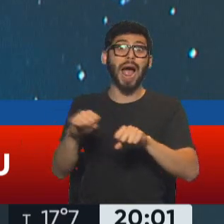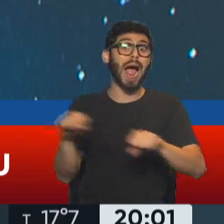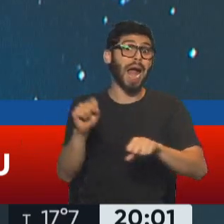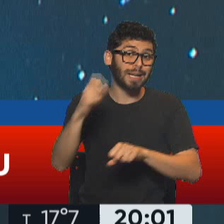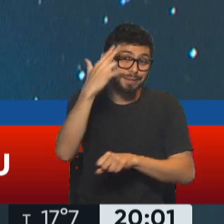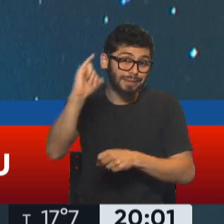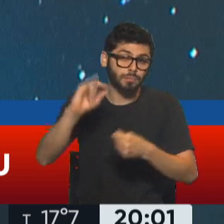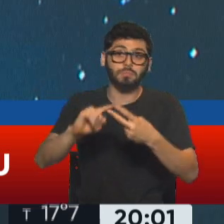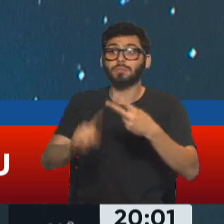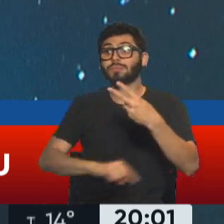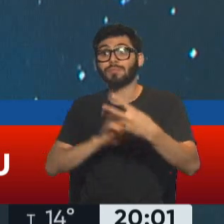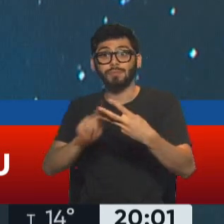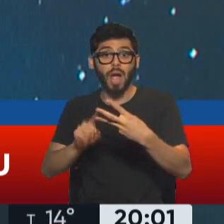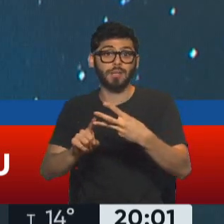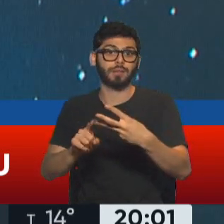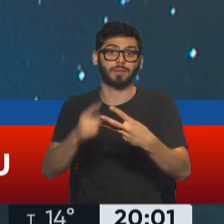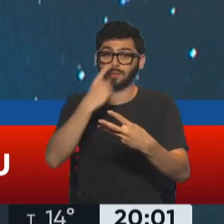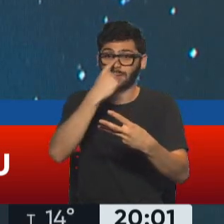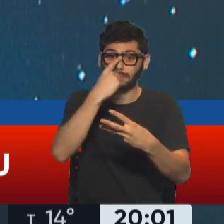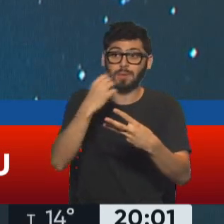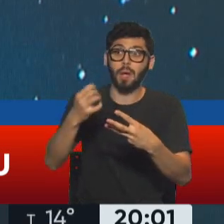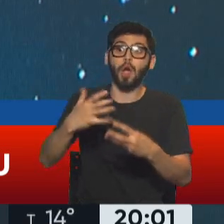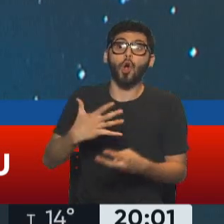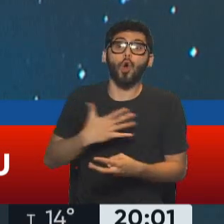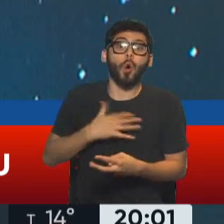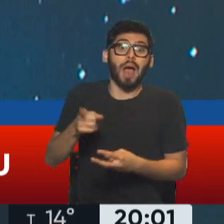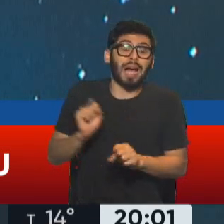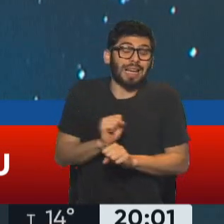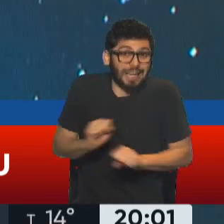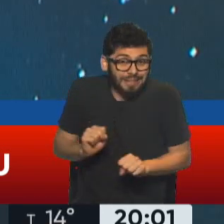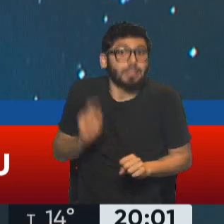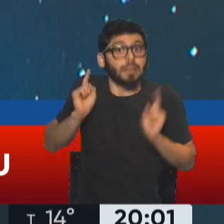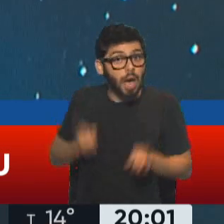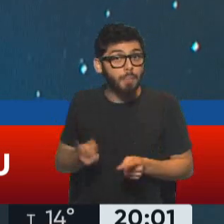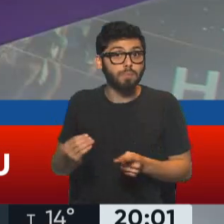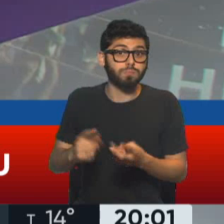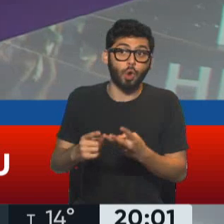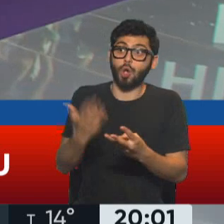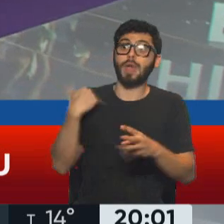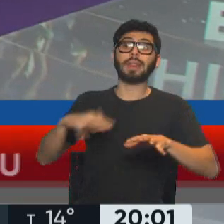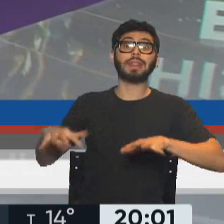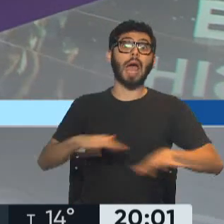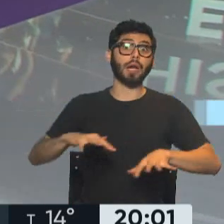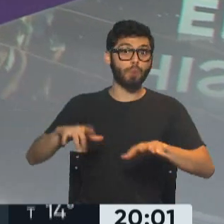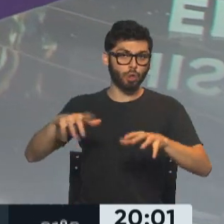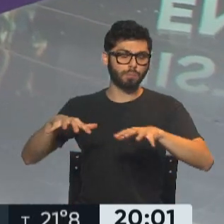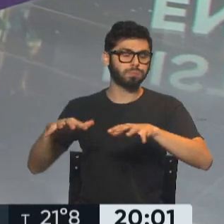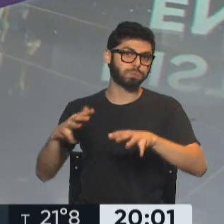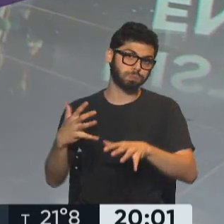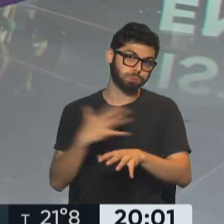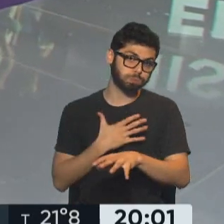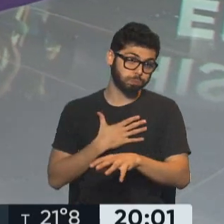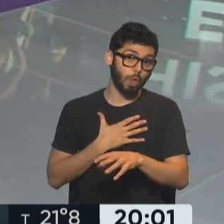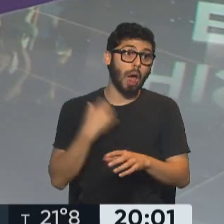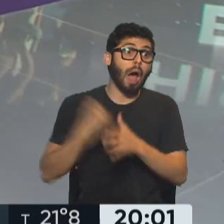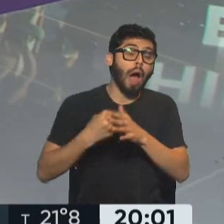ahí. Y por último, el tema de la profunda crisis humanitaria, también producto del último terremoto. Y atención que cuando hablamos de Haití, quien conoce